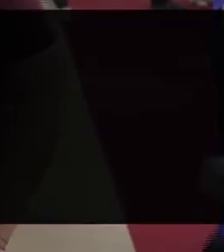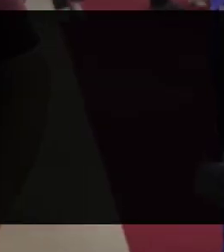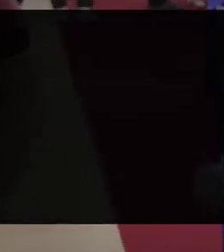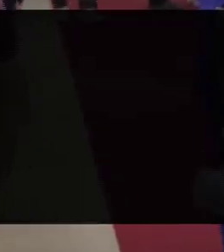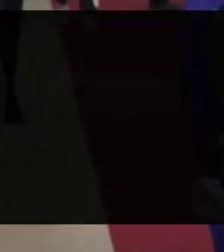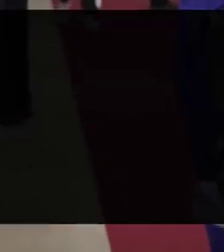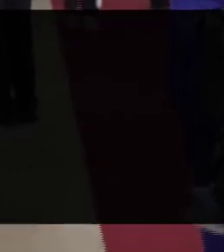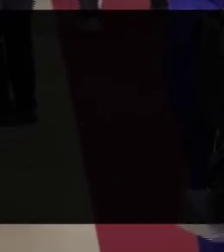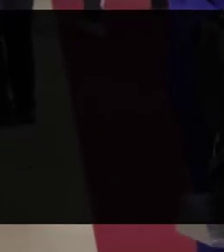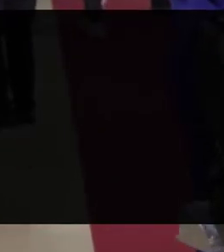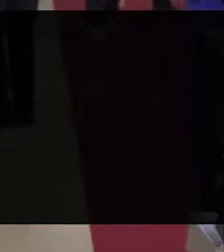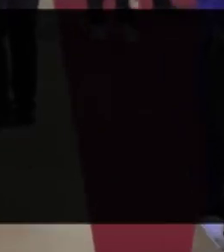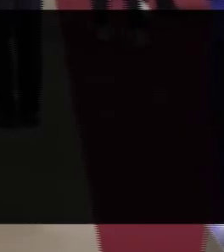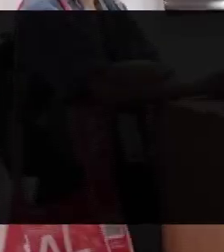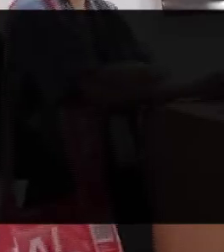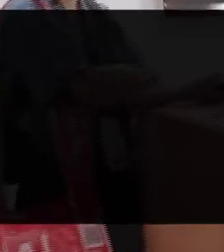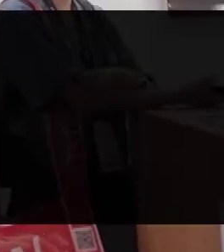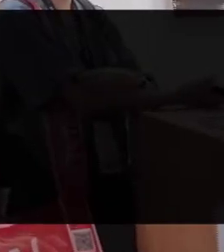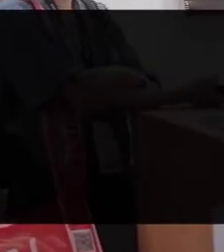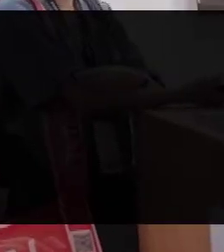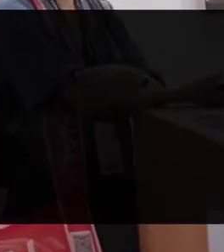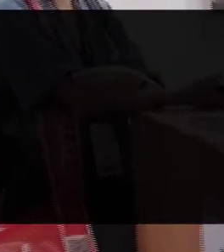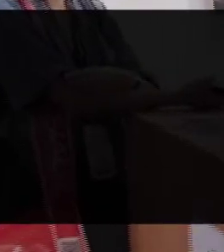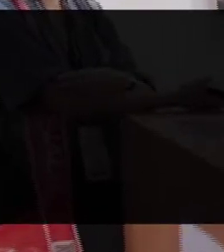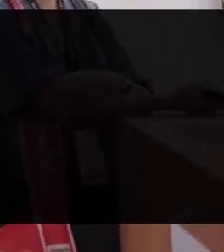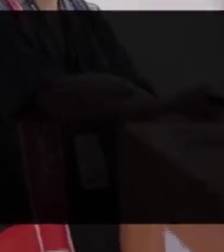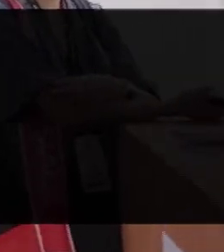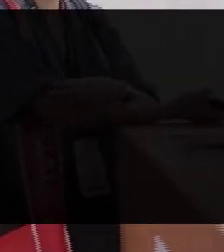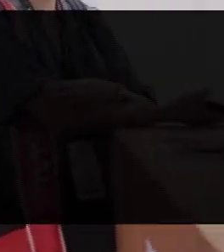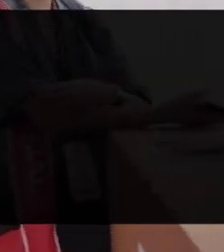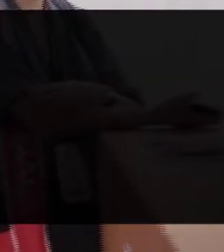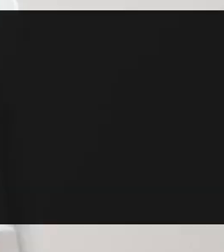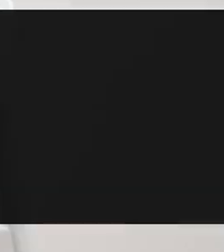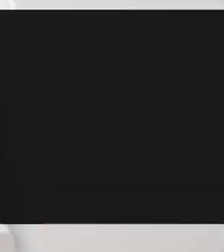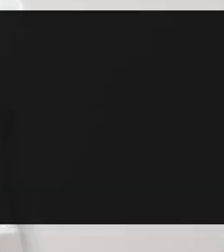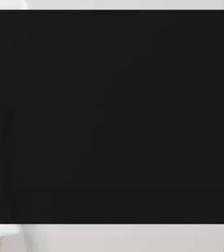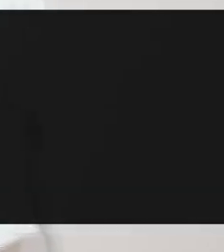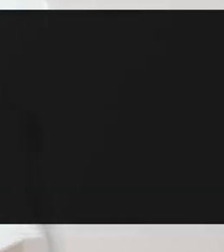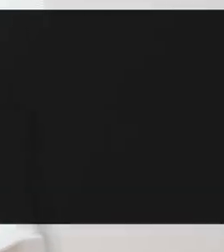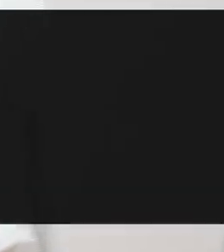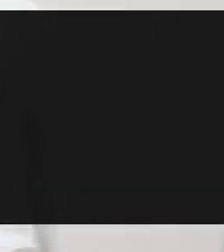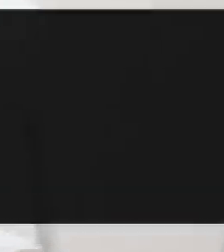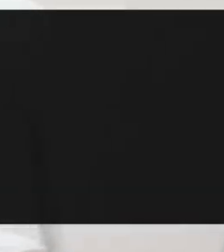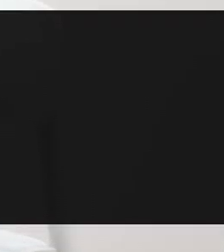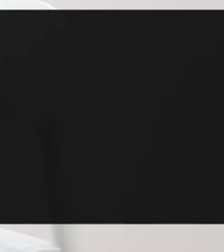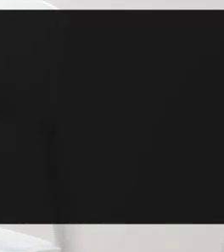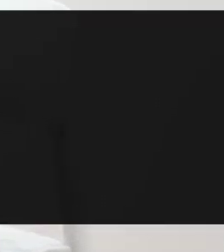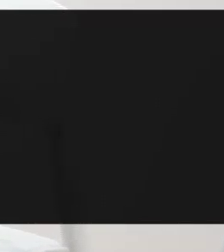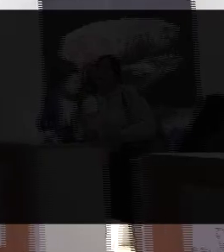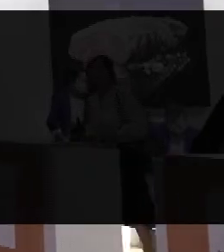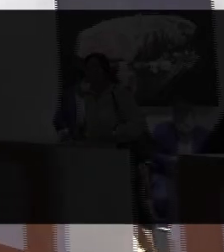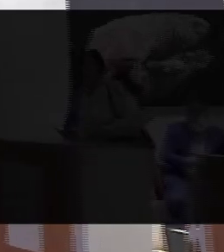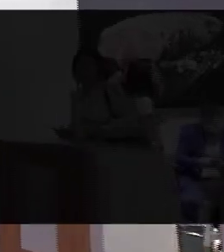exitosa. Desde allí señalaron que los precios siguen estables y sin perspectivas de mejora. La carne GrainFit asoma como una